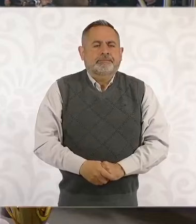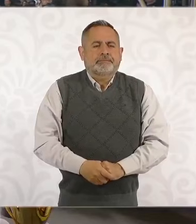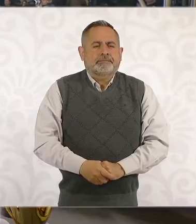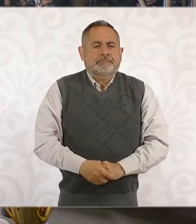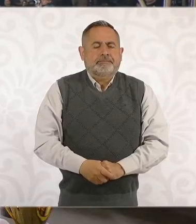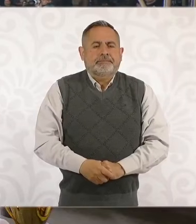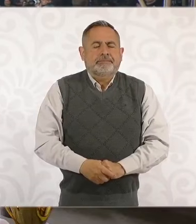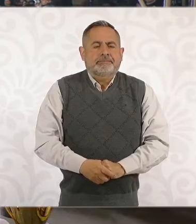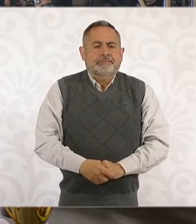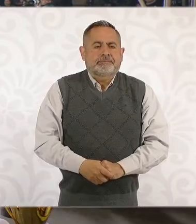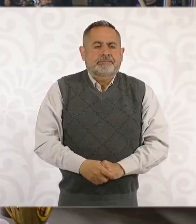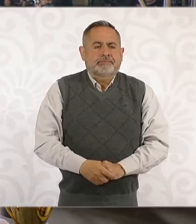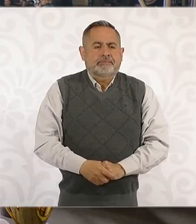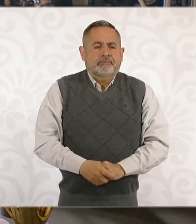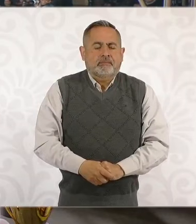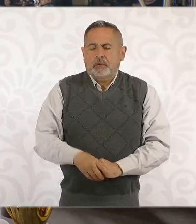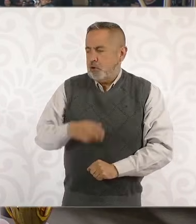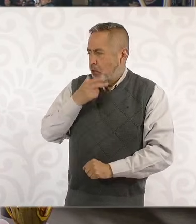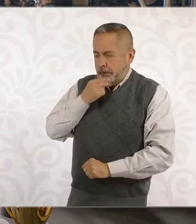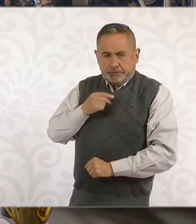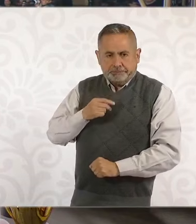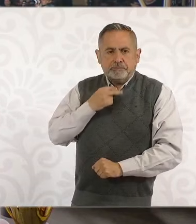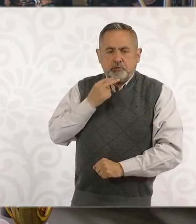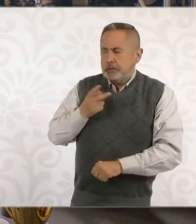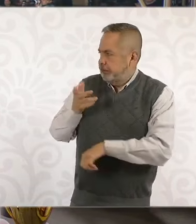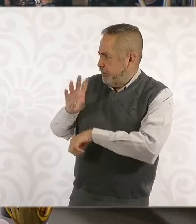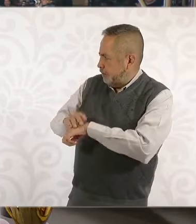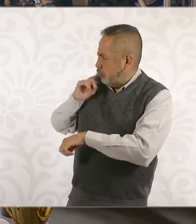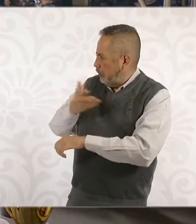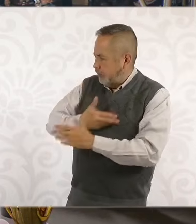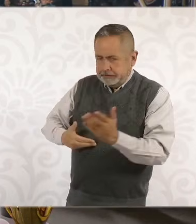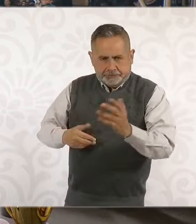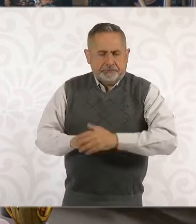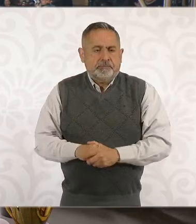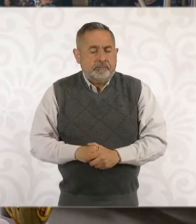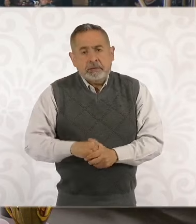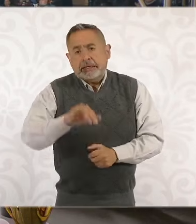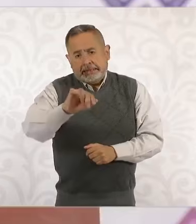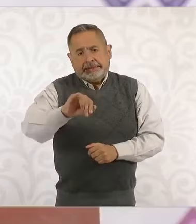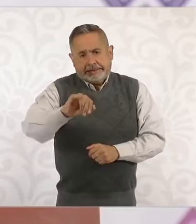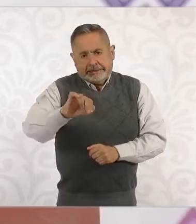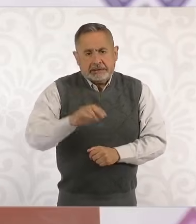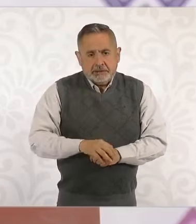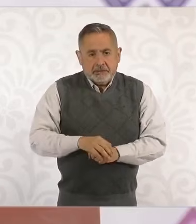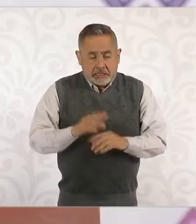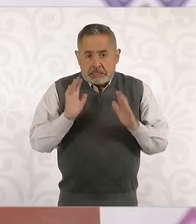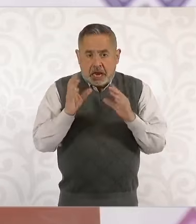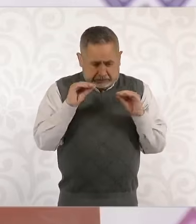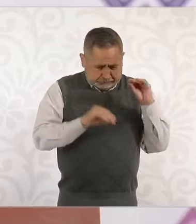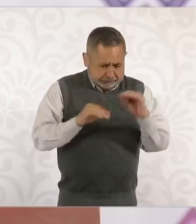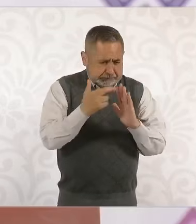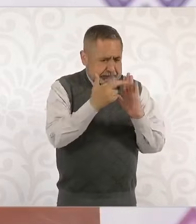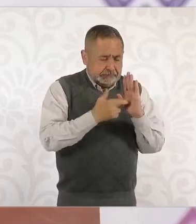Con su permiso, presidenta. Sí, Estuvimos elaborando los lineamientos con